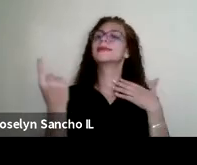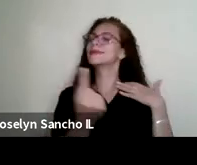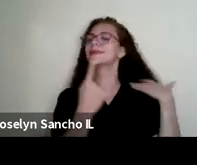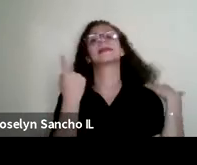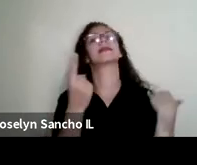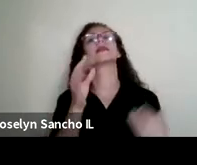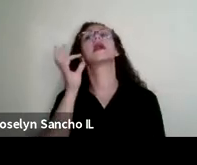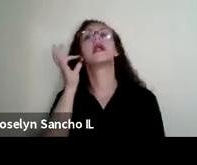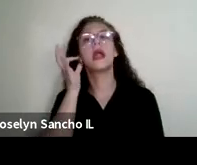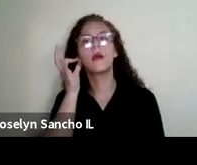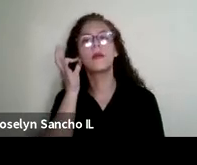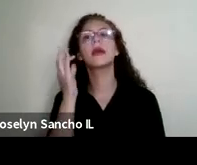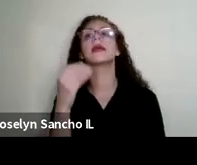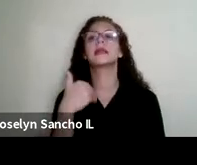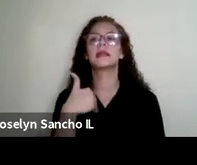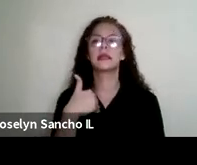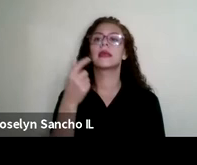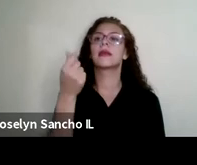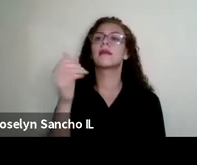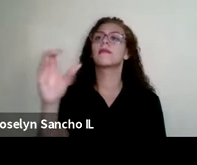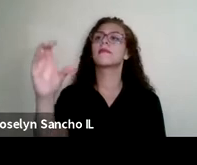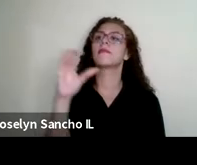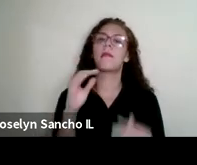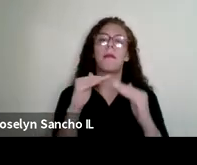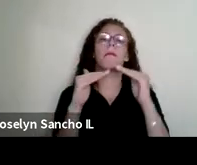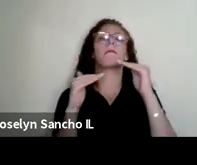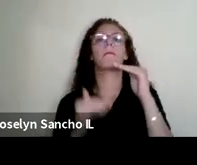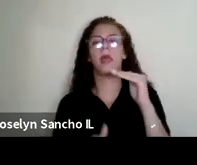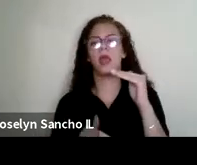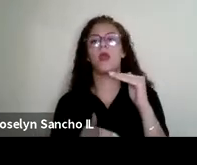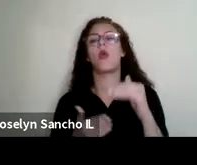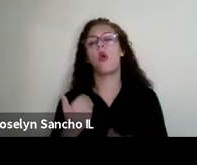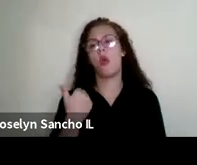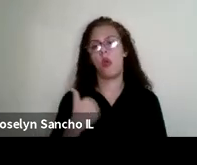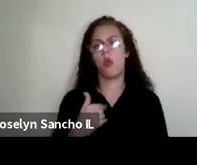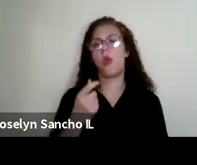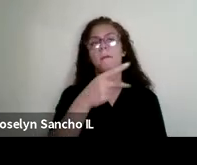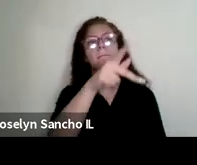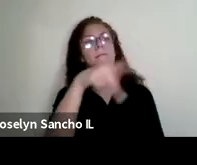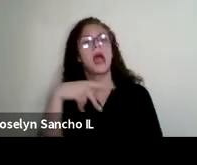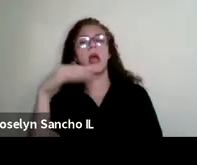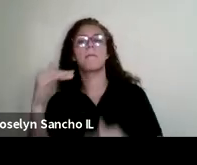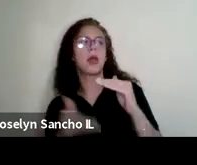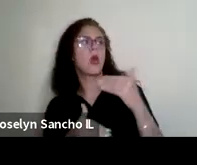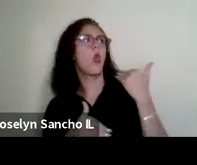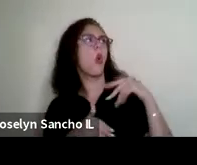las mujeres tienen un salario inferior o un ingreso inferior que los